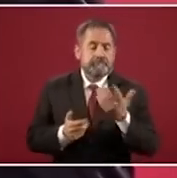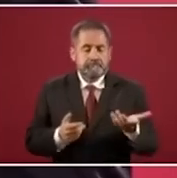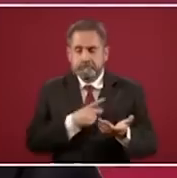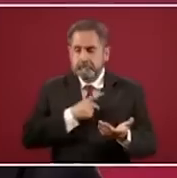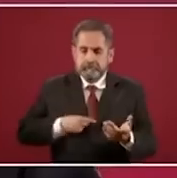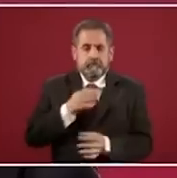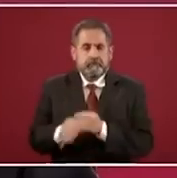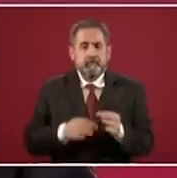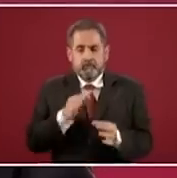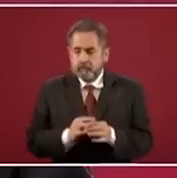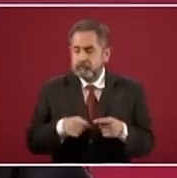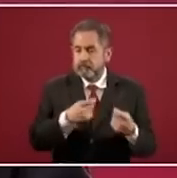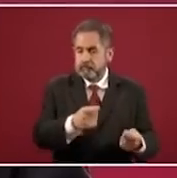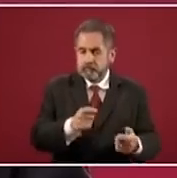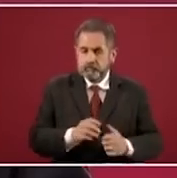tenemos que cumplir.